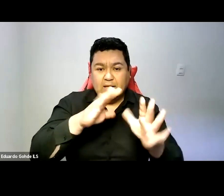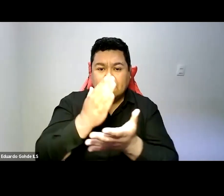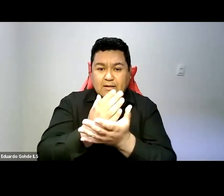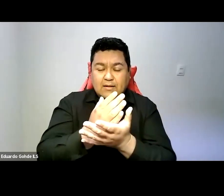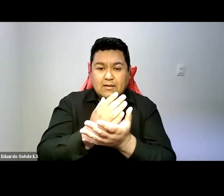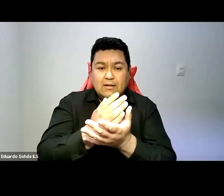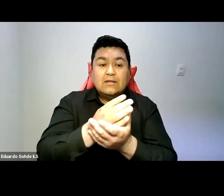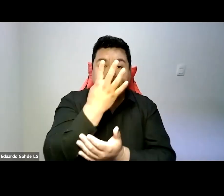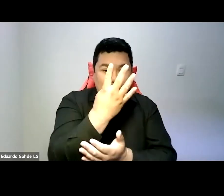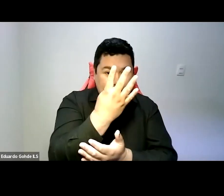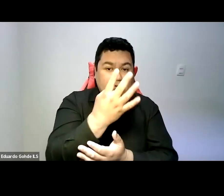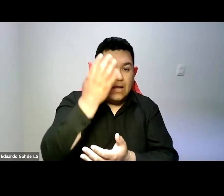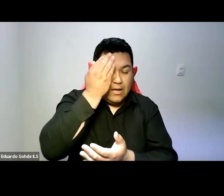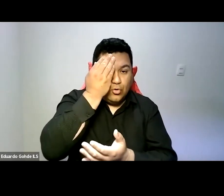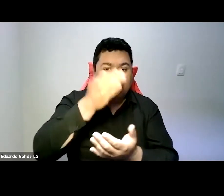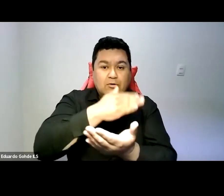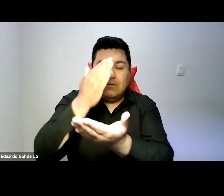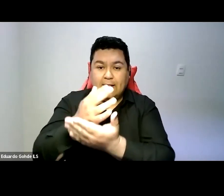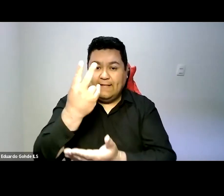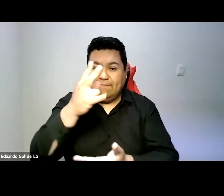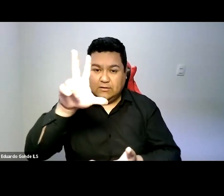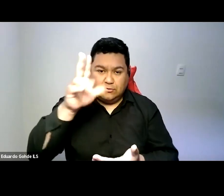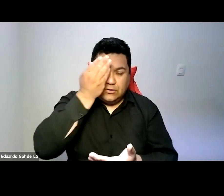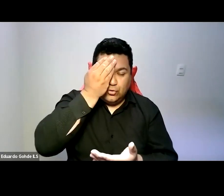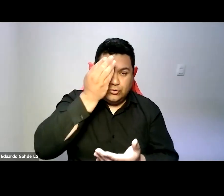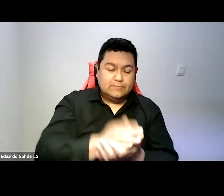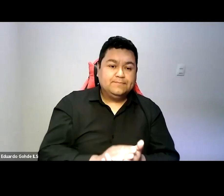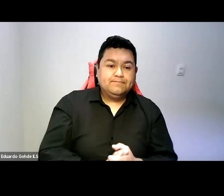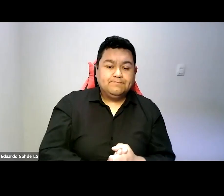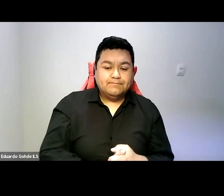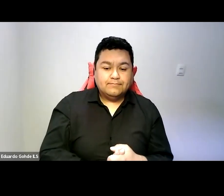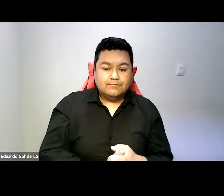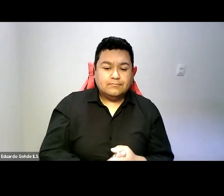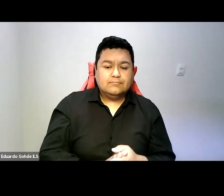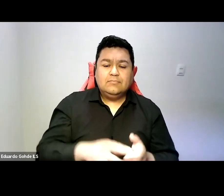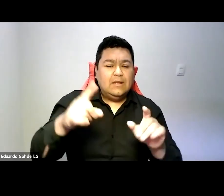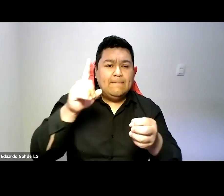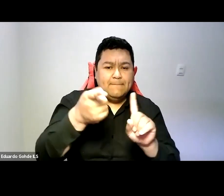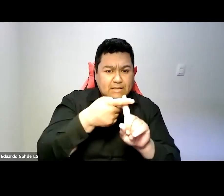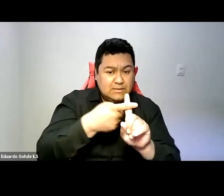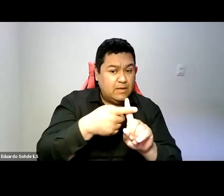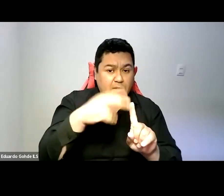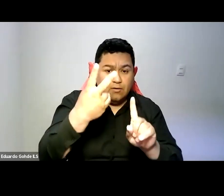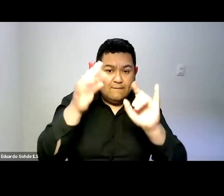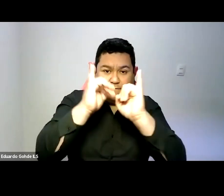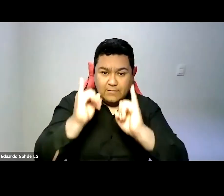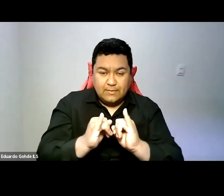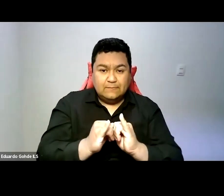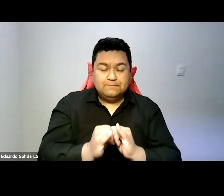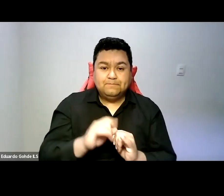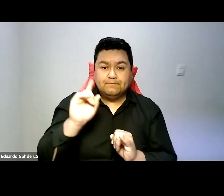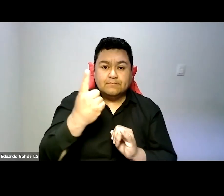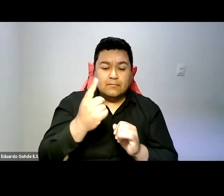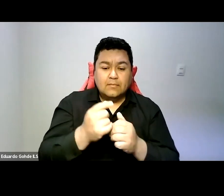de este mes, y de las que los invitamos, por supuesto, a participar principalmente a través de dos modalidades. La primera de ellas son estas